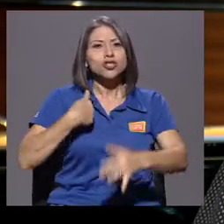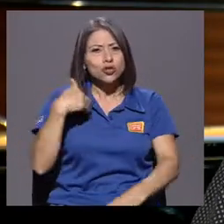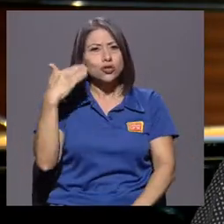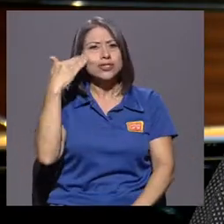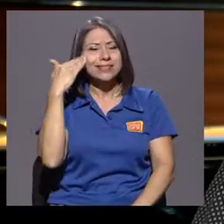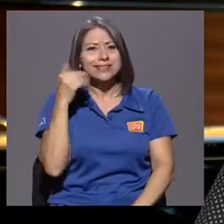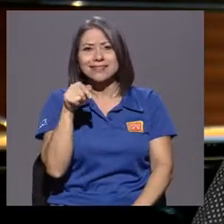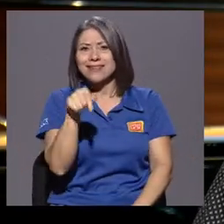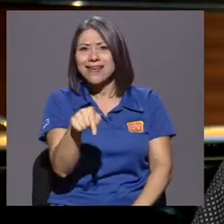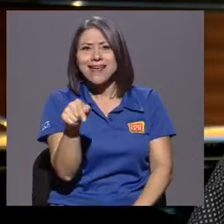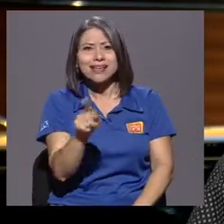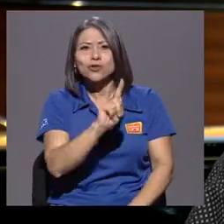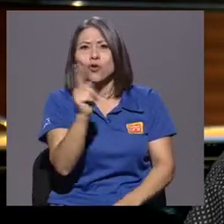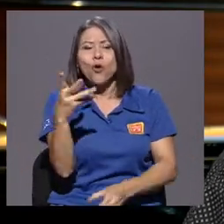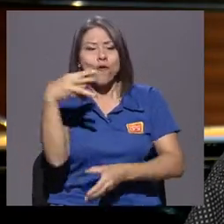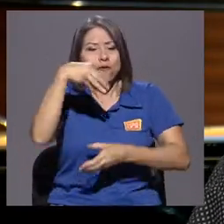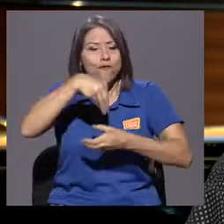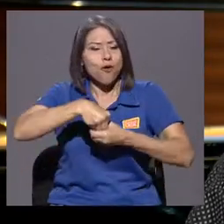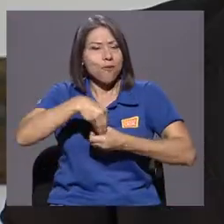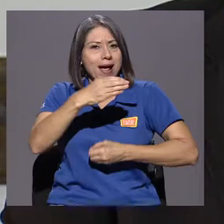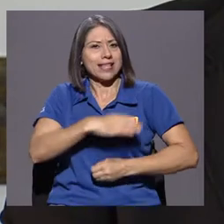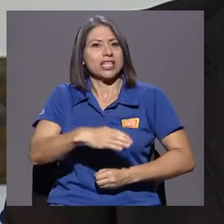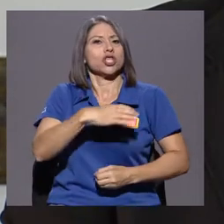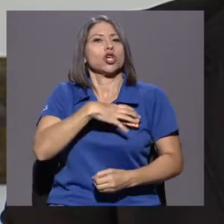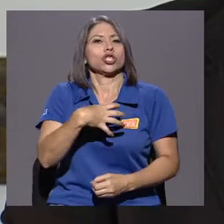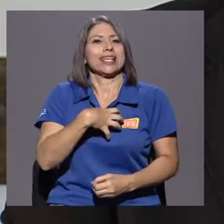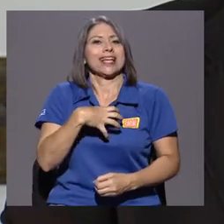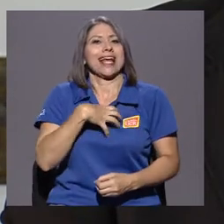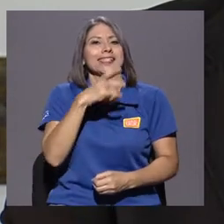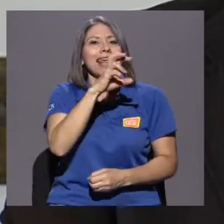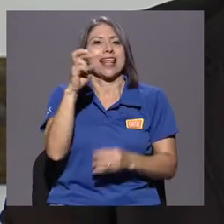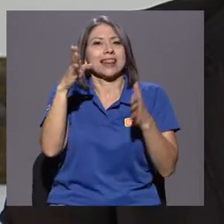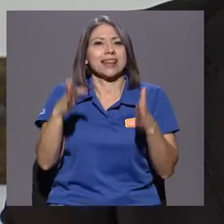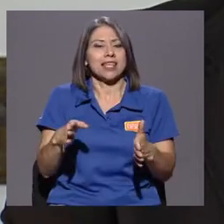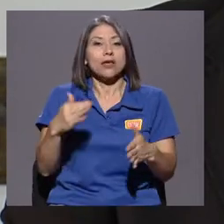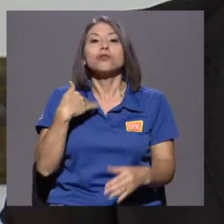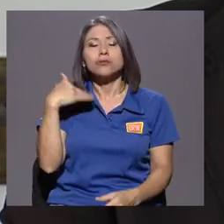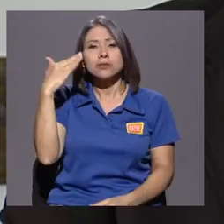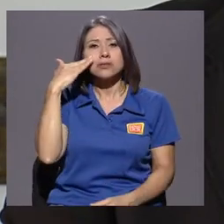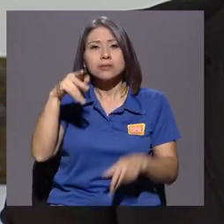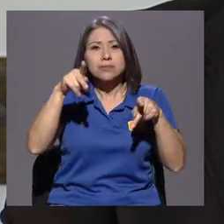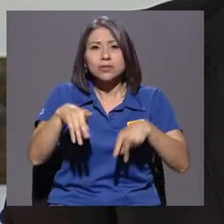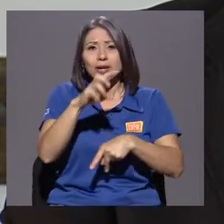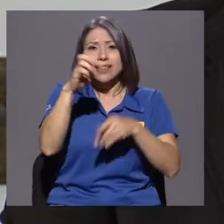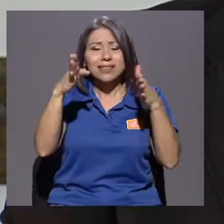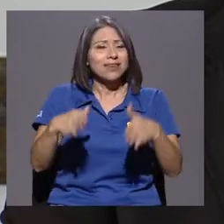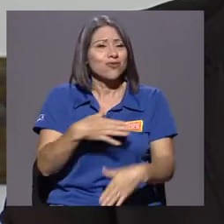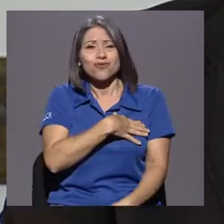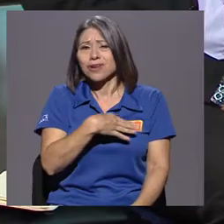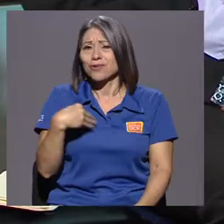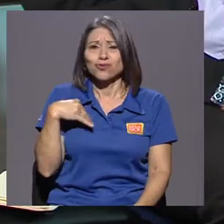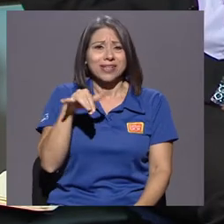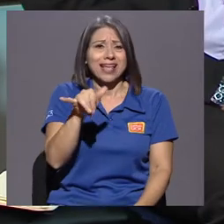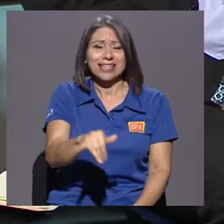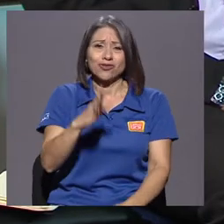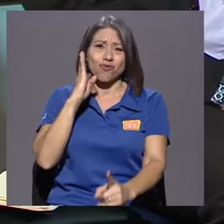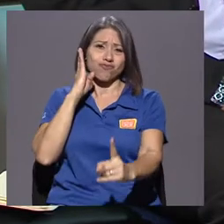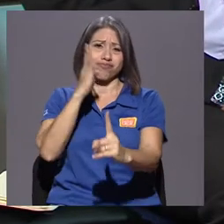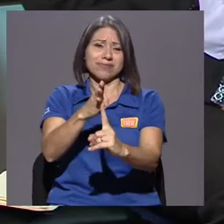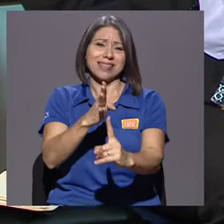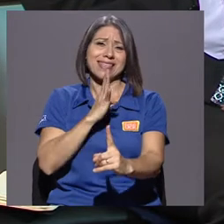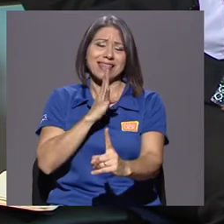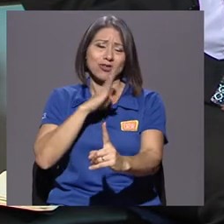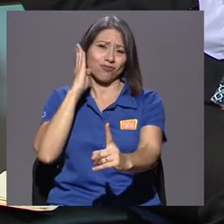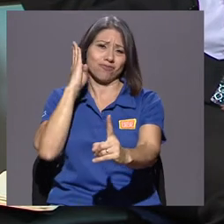que eso no forma parte de la idiosincrasia del tipo yo soy que al tico no le gusta ese tipo de discurso tan directo